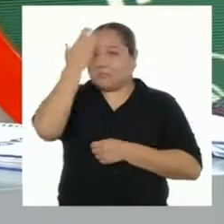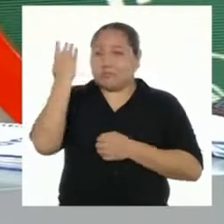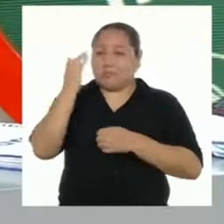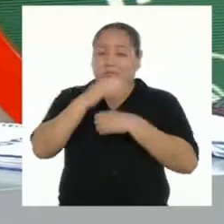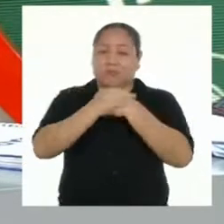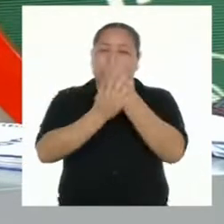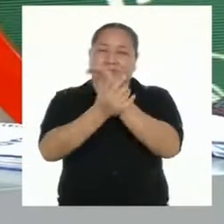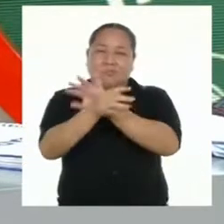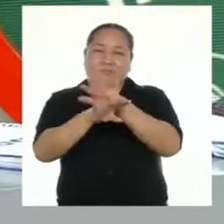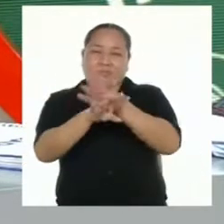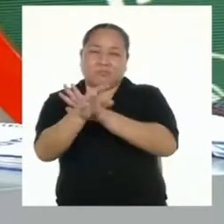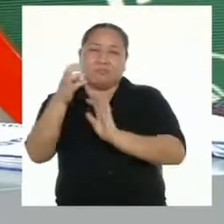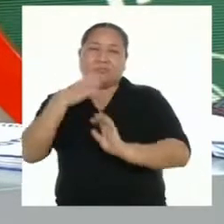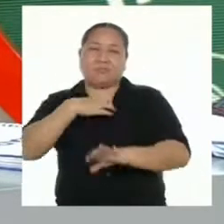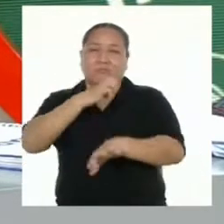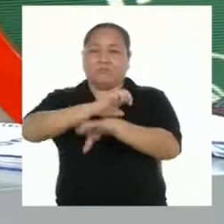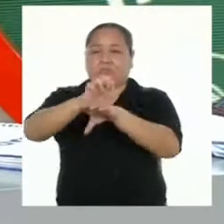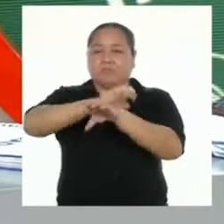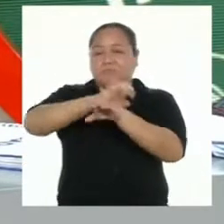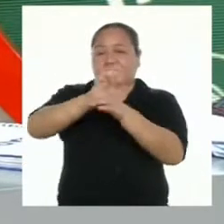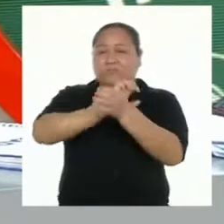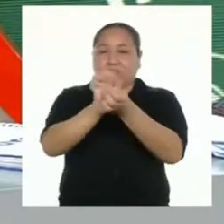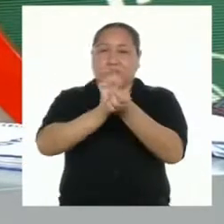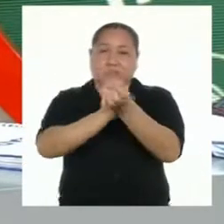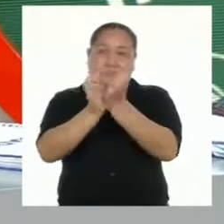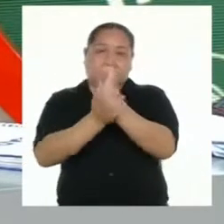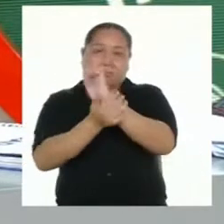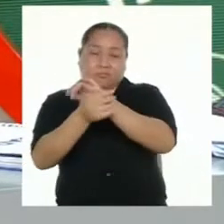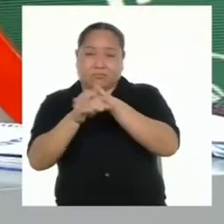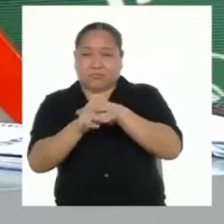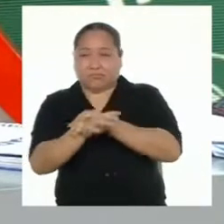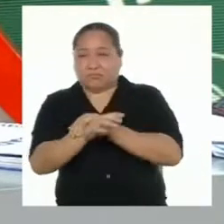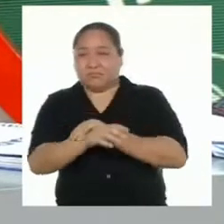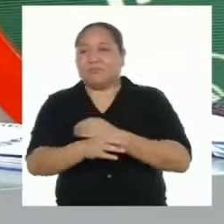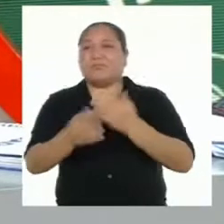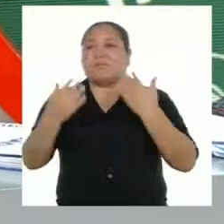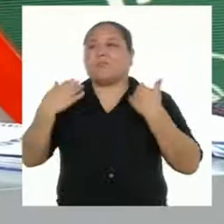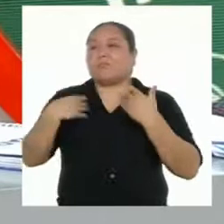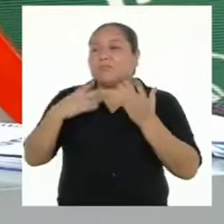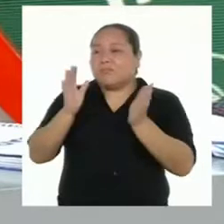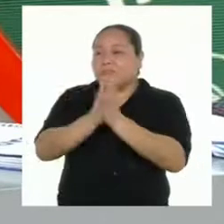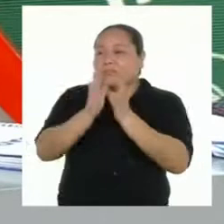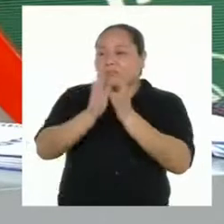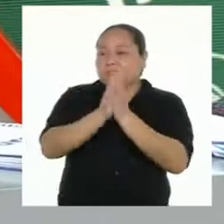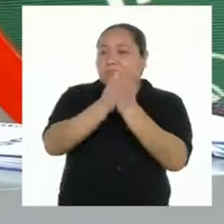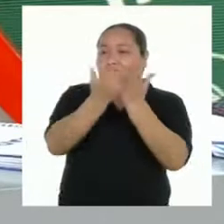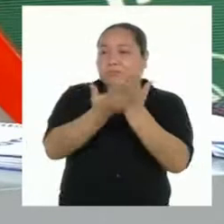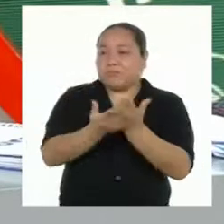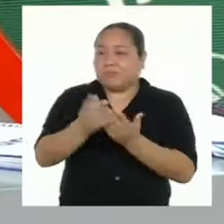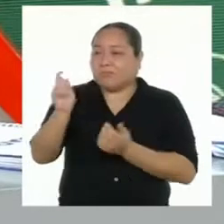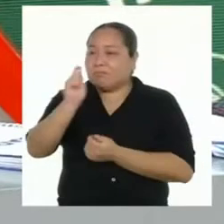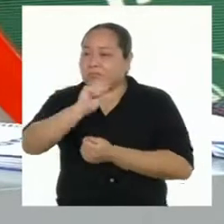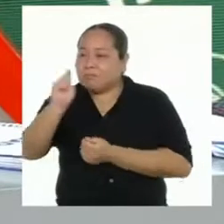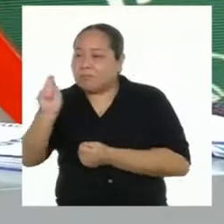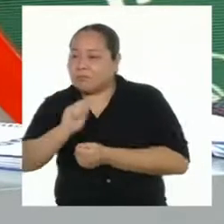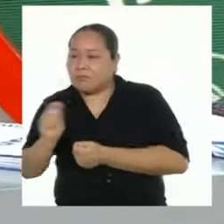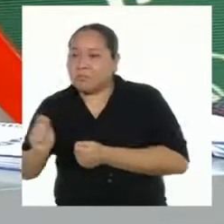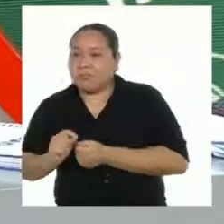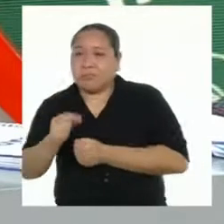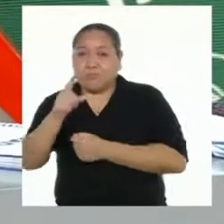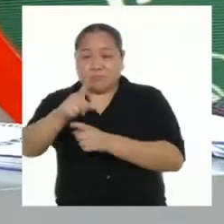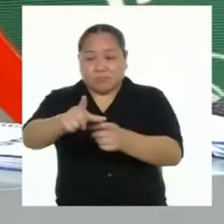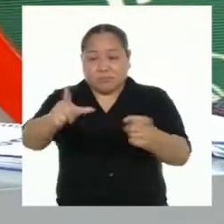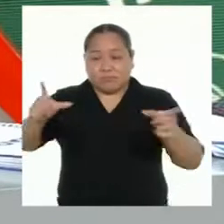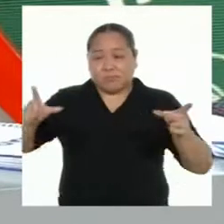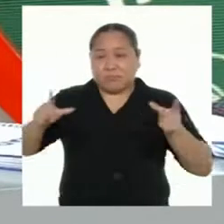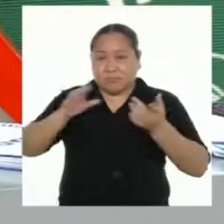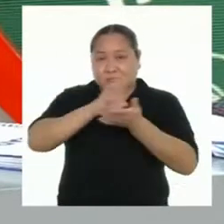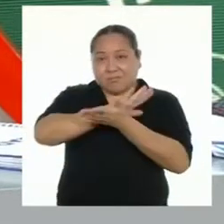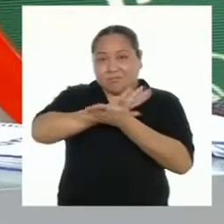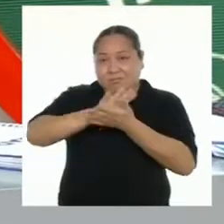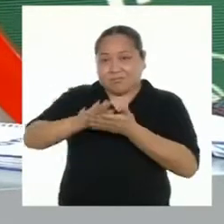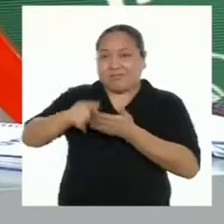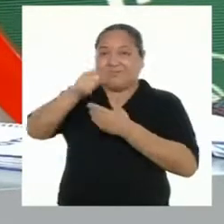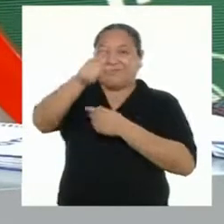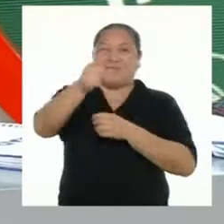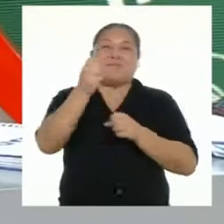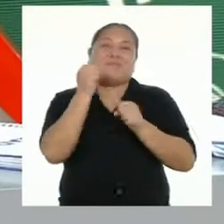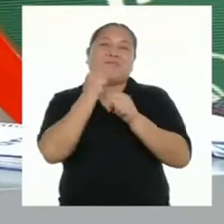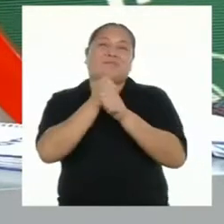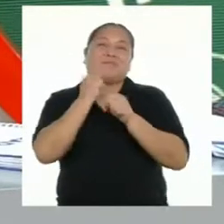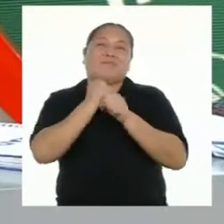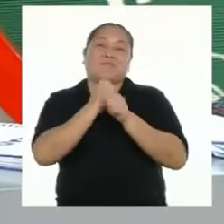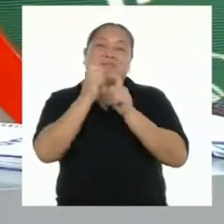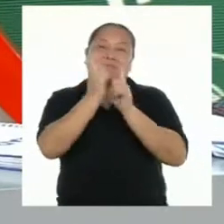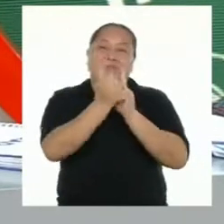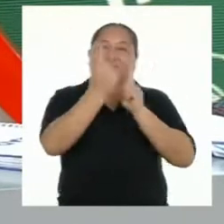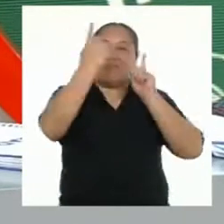con bastante jabón, de tener sus lápices o lapiceros y apuntes a la mano, y de tener un espacio ordenado para trabajar, a